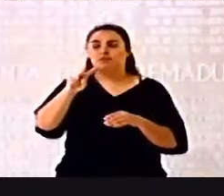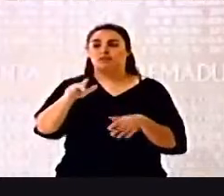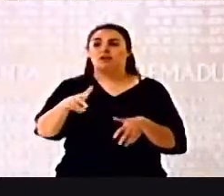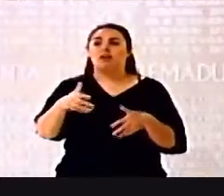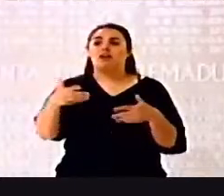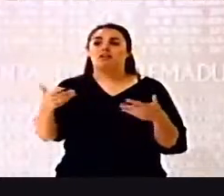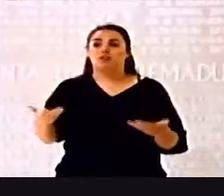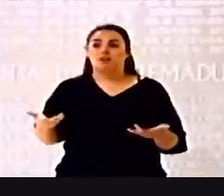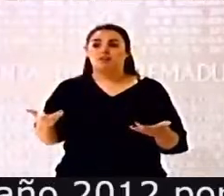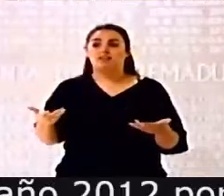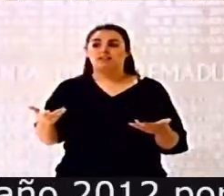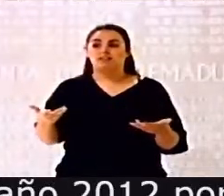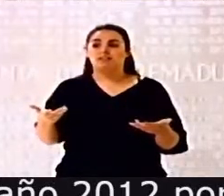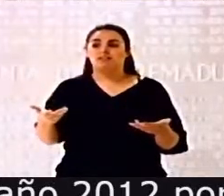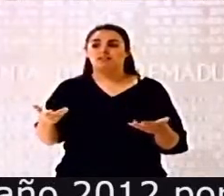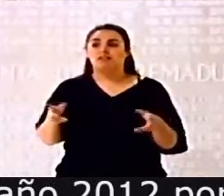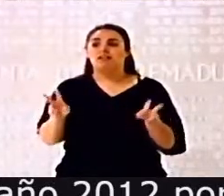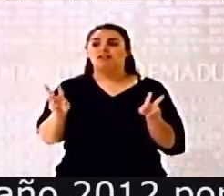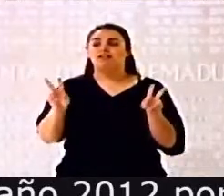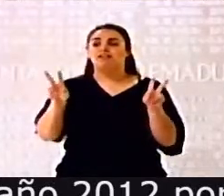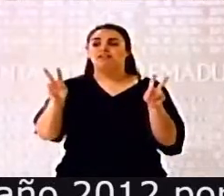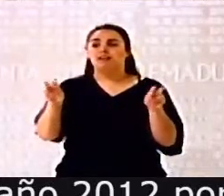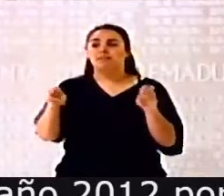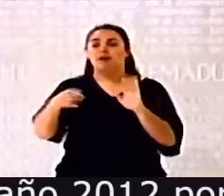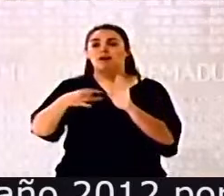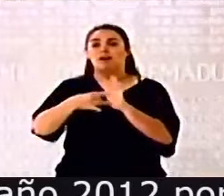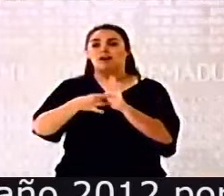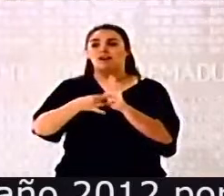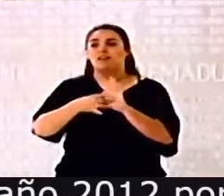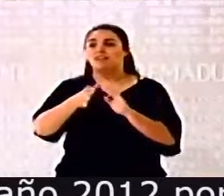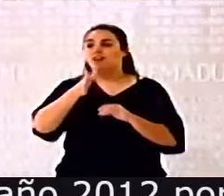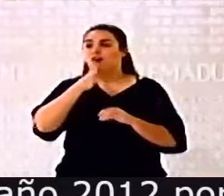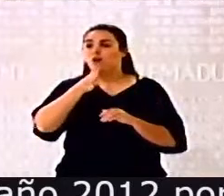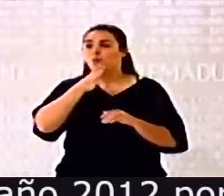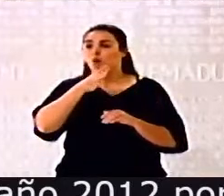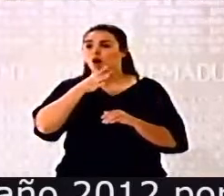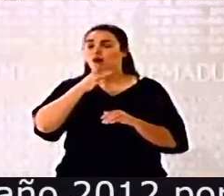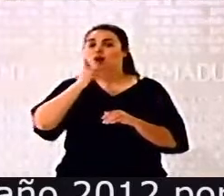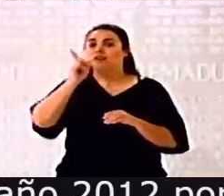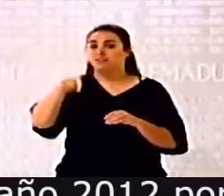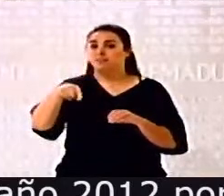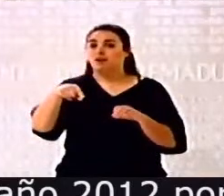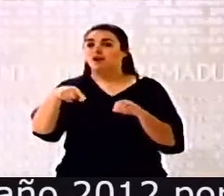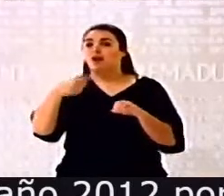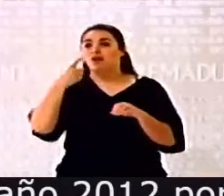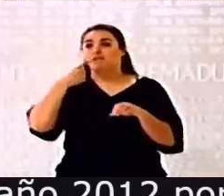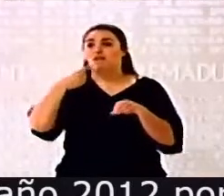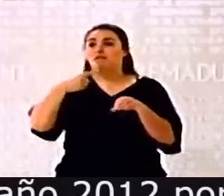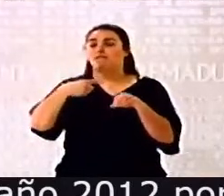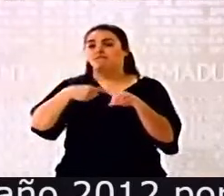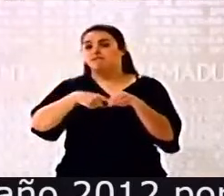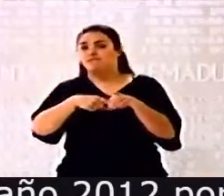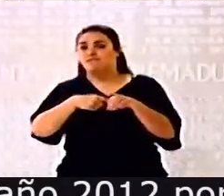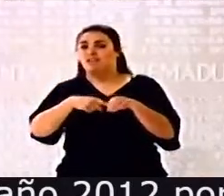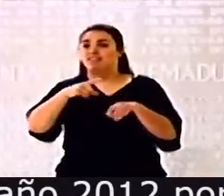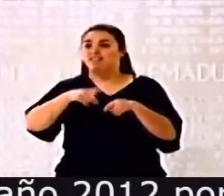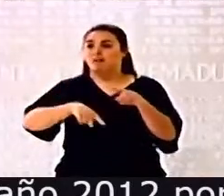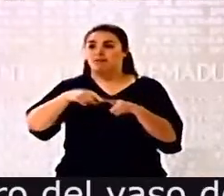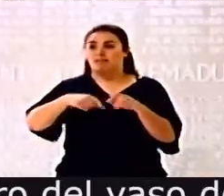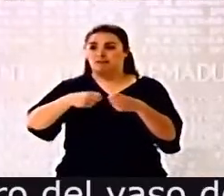tanto, en cuestiones de la calidad del agua y del aforo del vaso de la